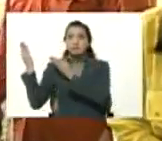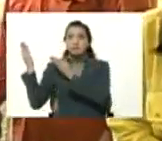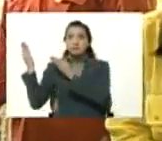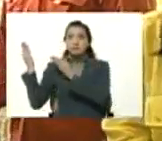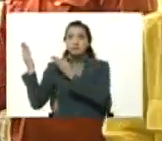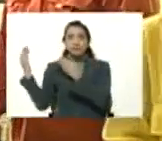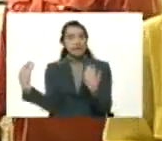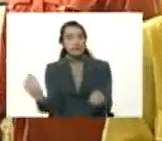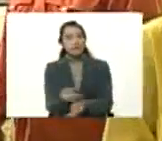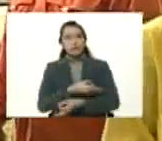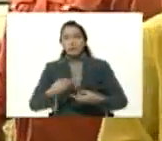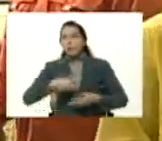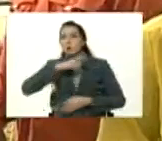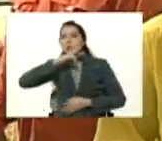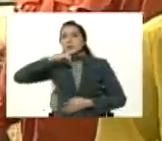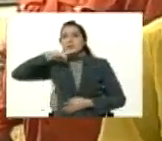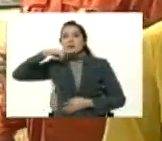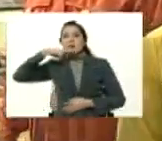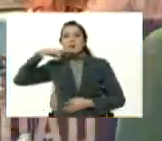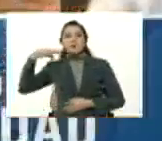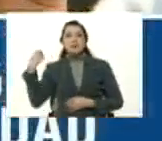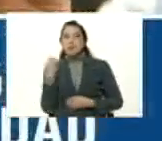una delicia. El diablo